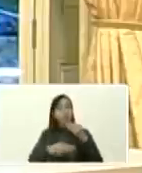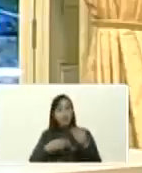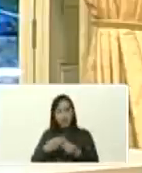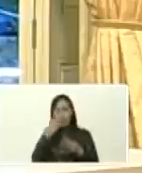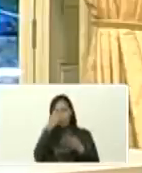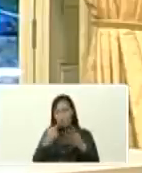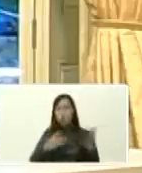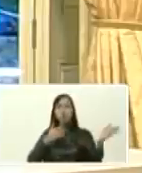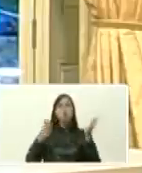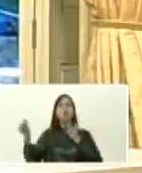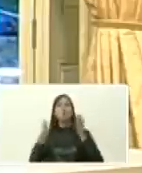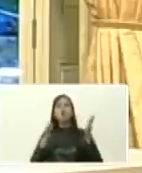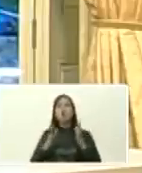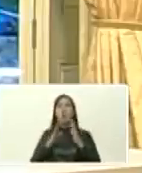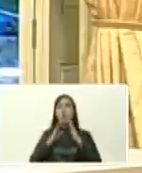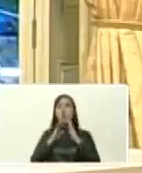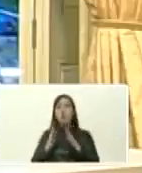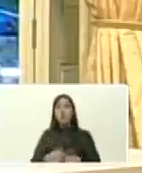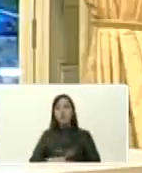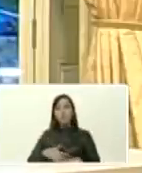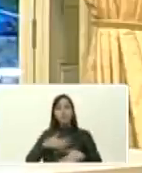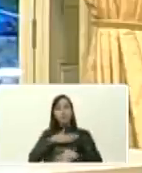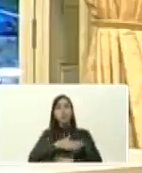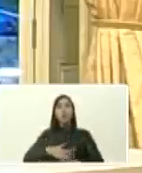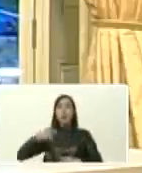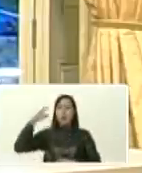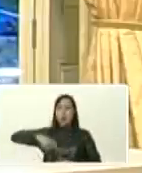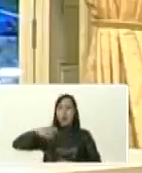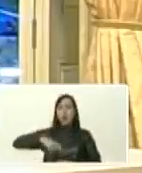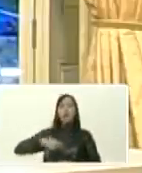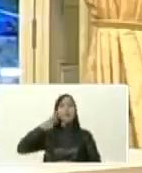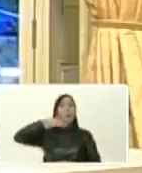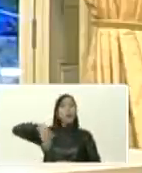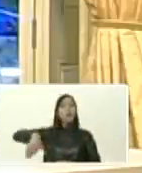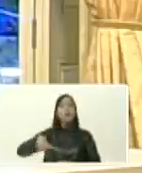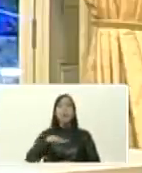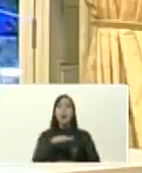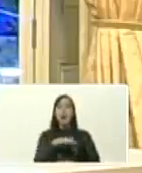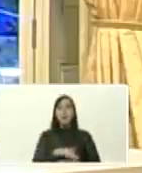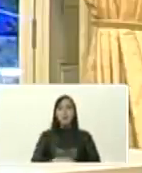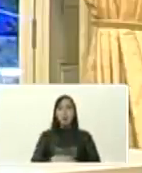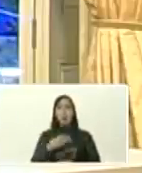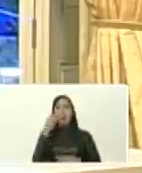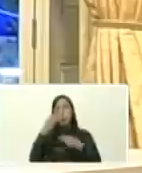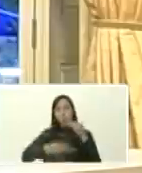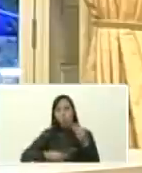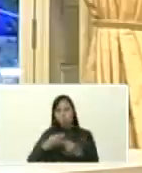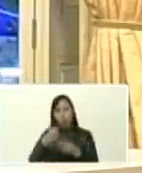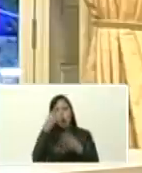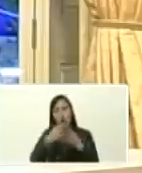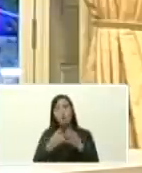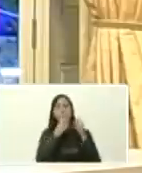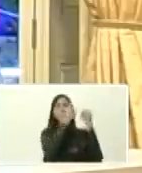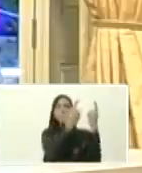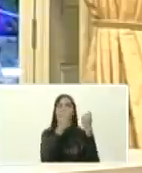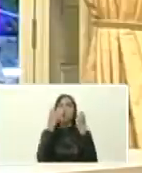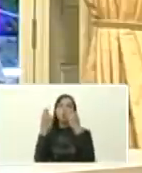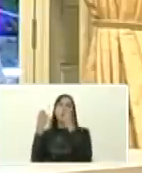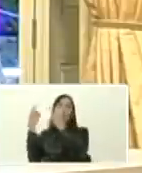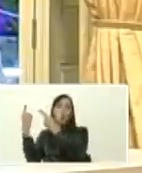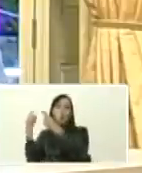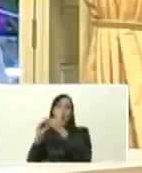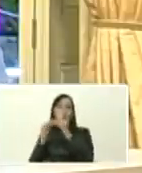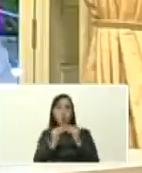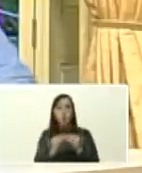y servicios para satisfacer la necesidad nacional y para generar productos exportables. Hemos